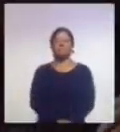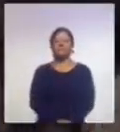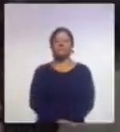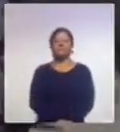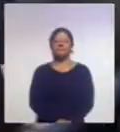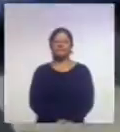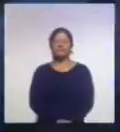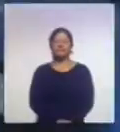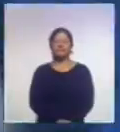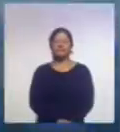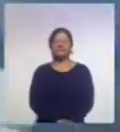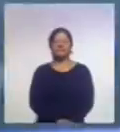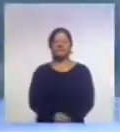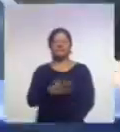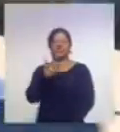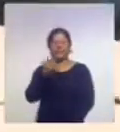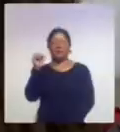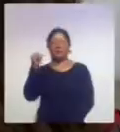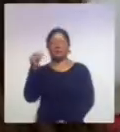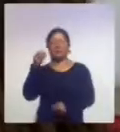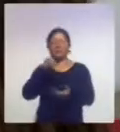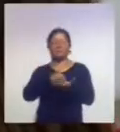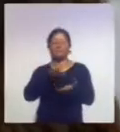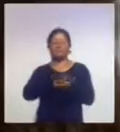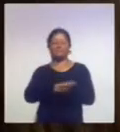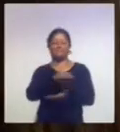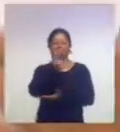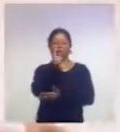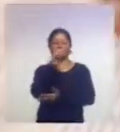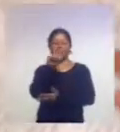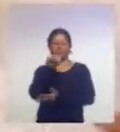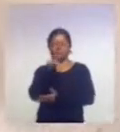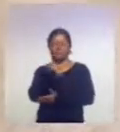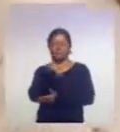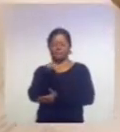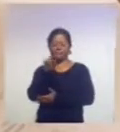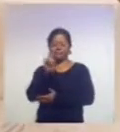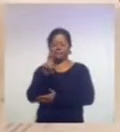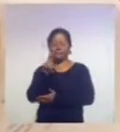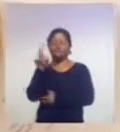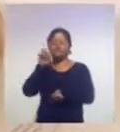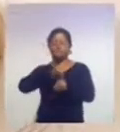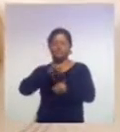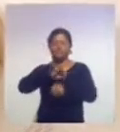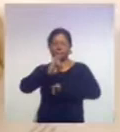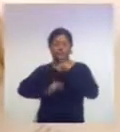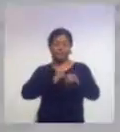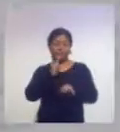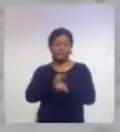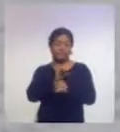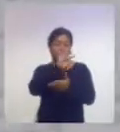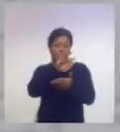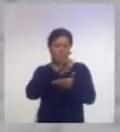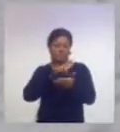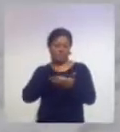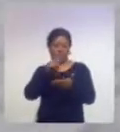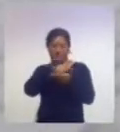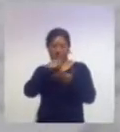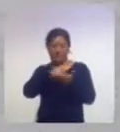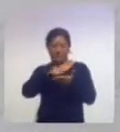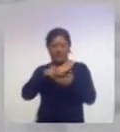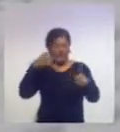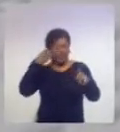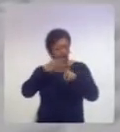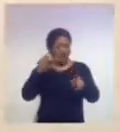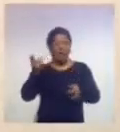El 8 de septiembre fue instaurado por la Organización de las Naciones Unidas como el Día Internacional de la Alfabetización, con el objetivo de que los